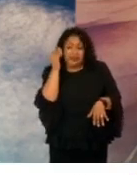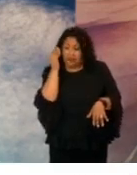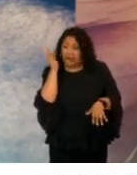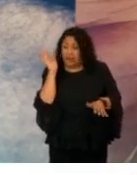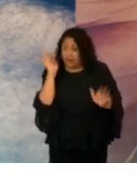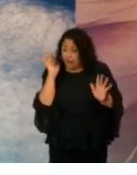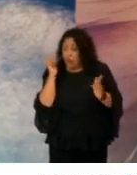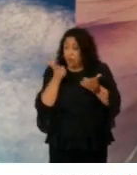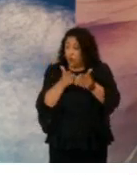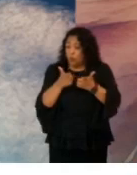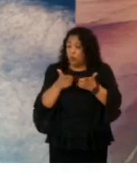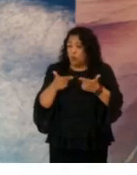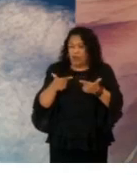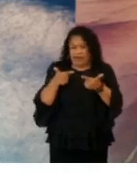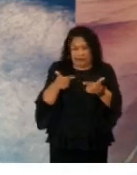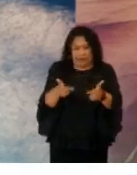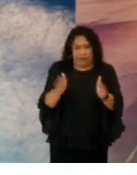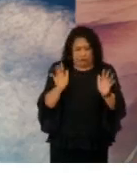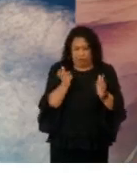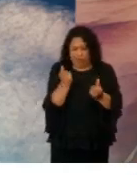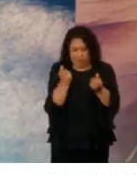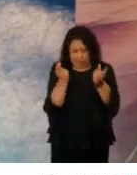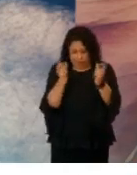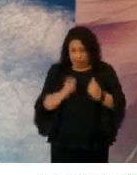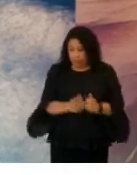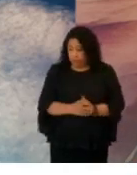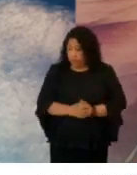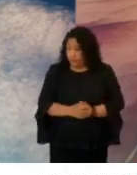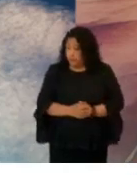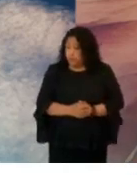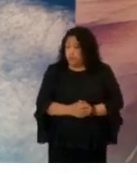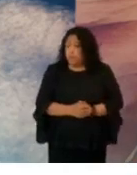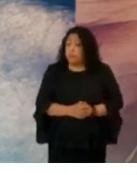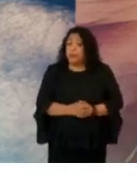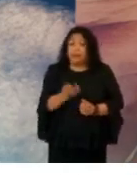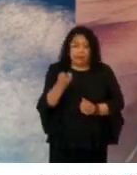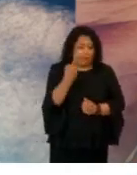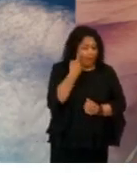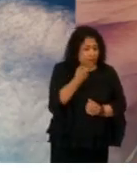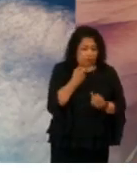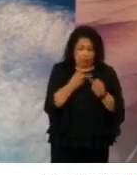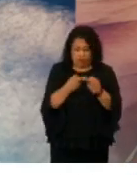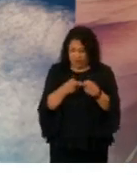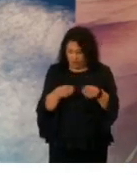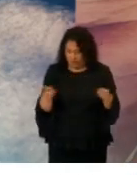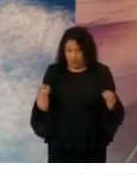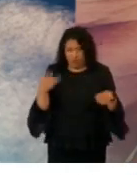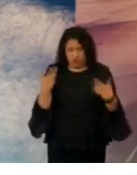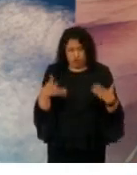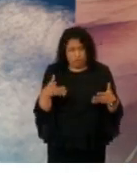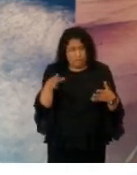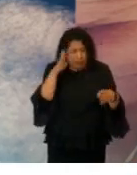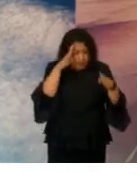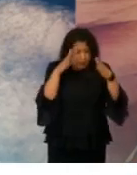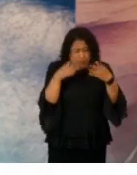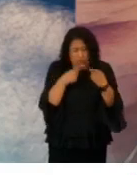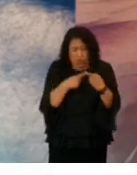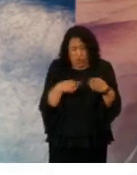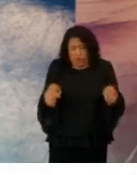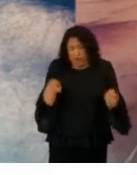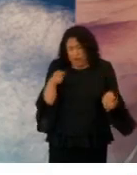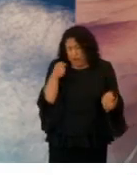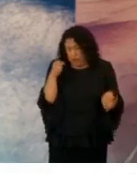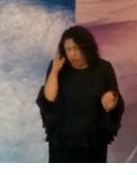un grupo, una generación muy particular. Y en esta diferencia monumental de pensamiento está saliendo